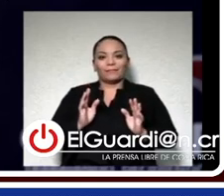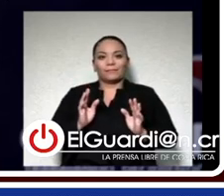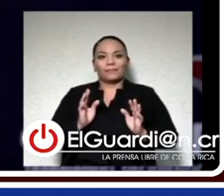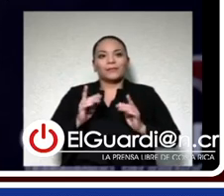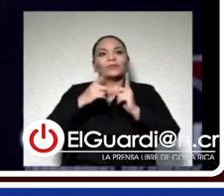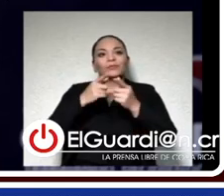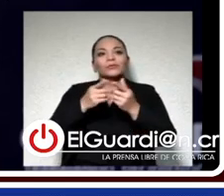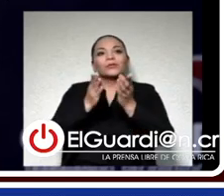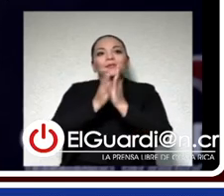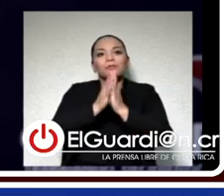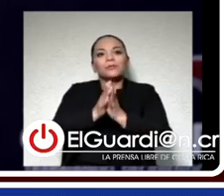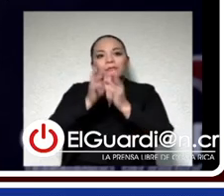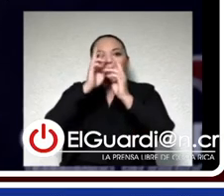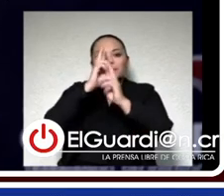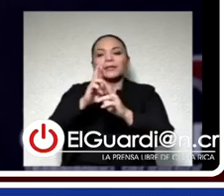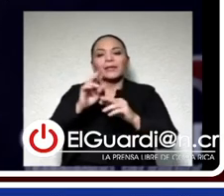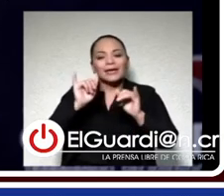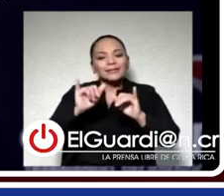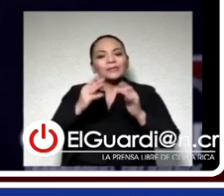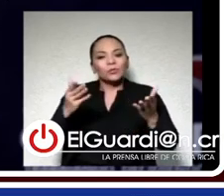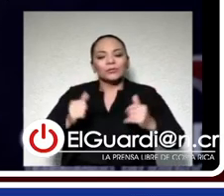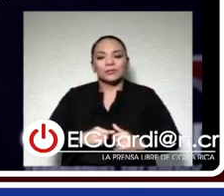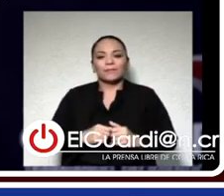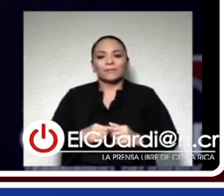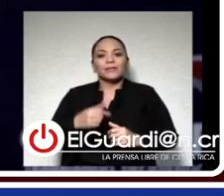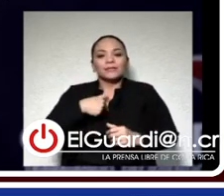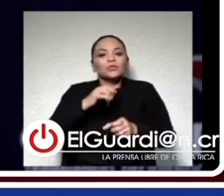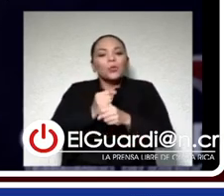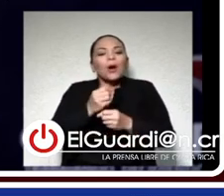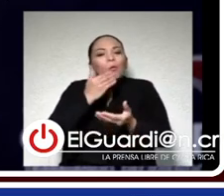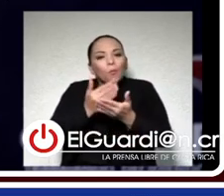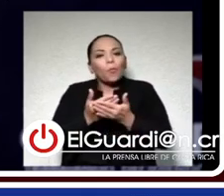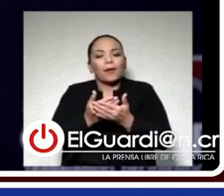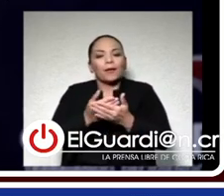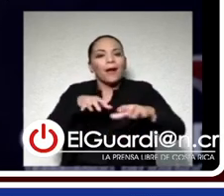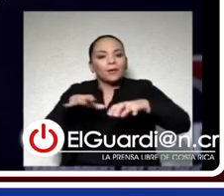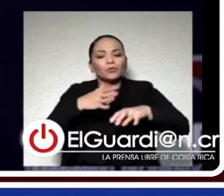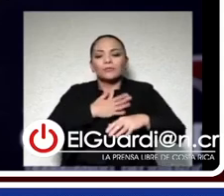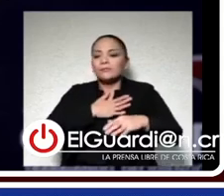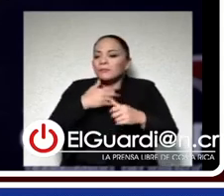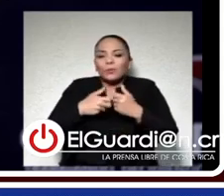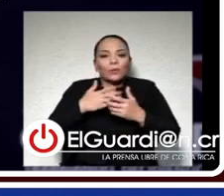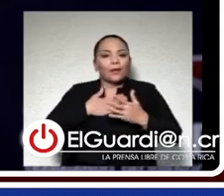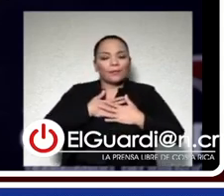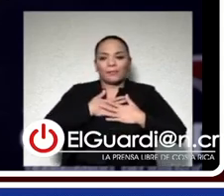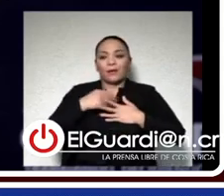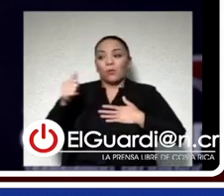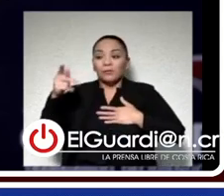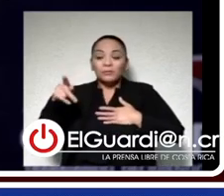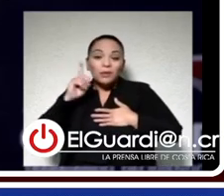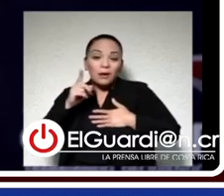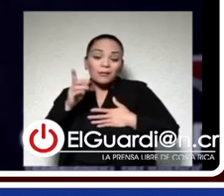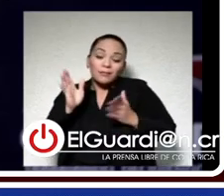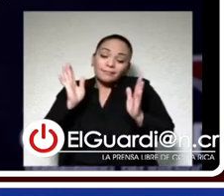que respeten con las cosas que, si yo hago un buen acto, no es mi culpa que la otra persona me esté engañando.